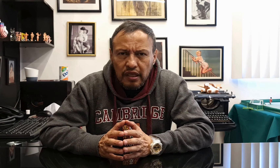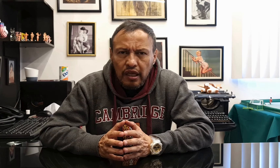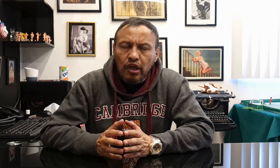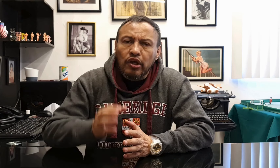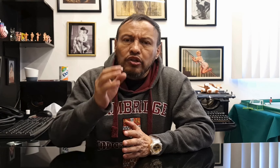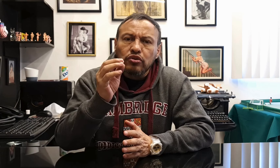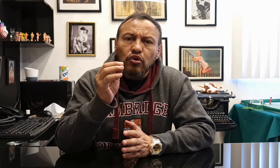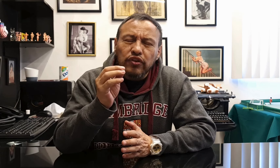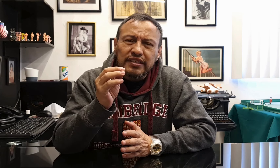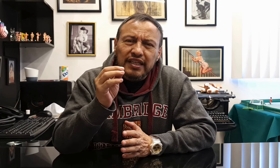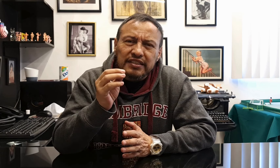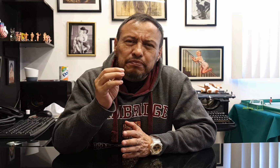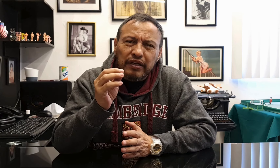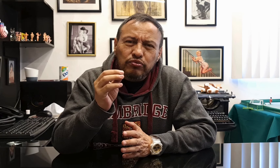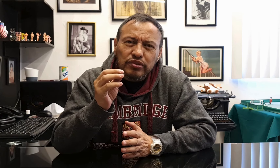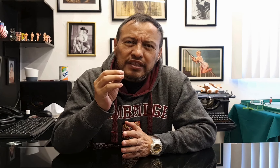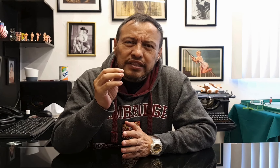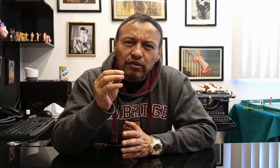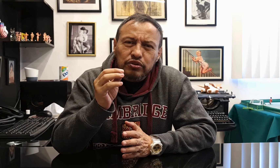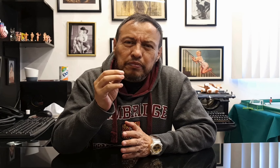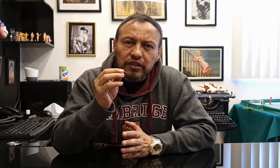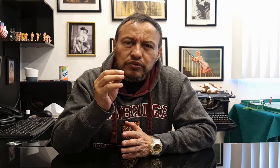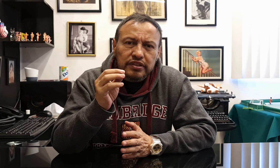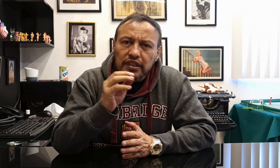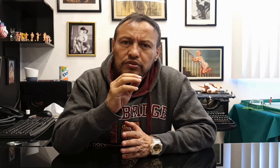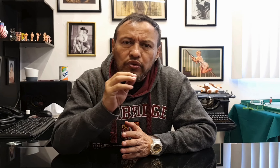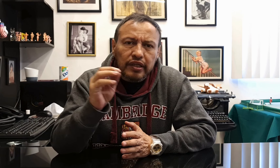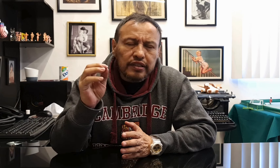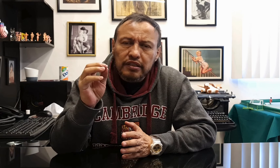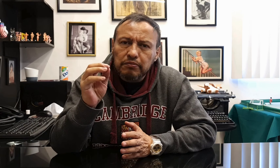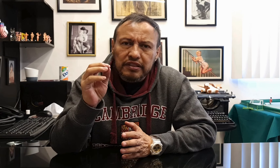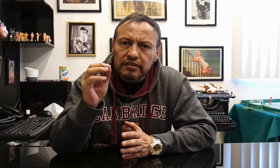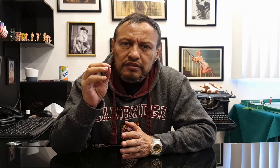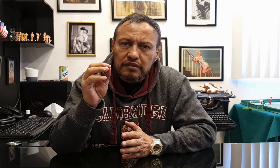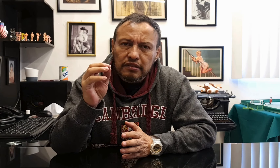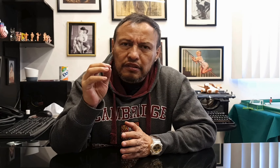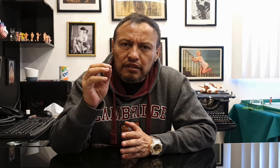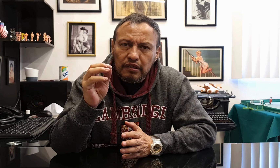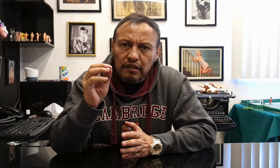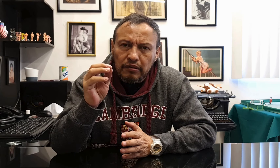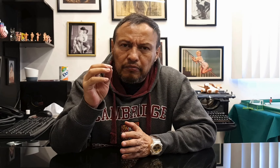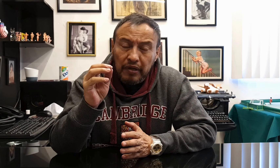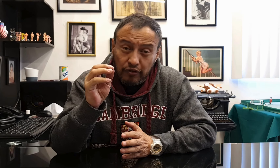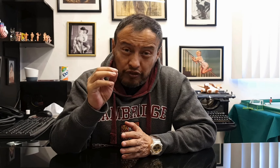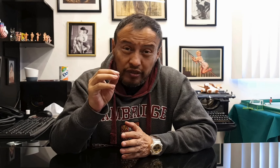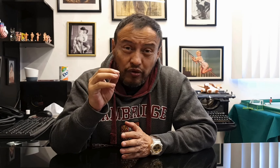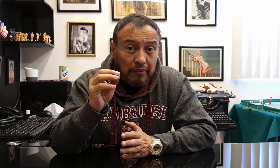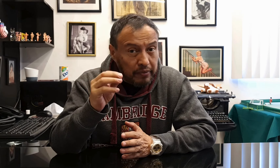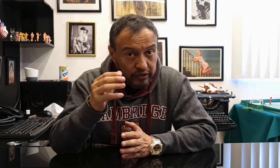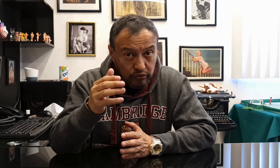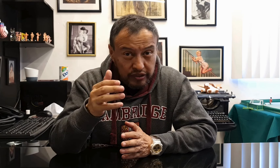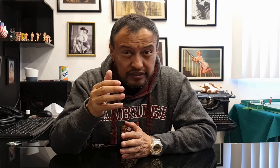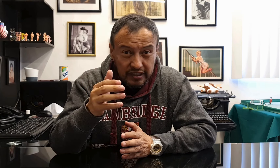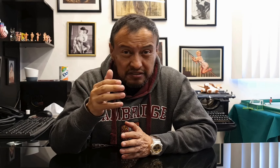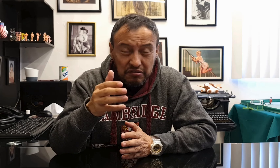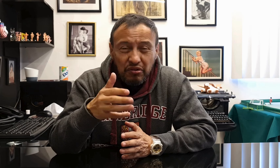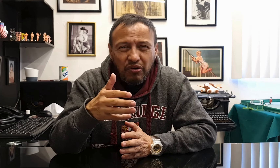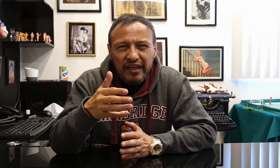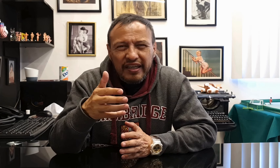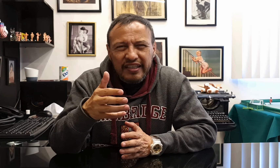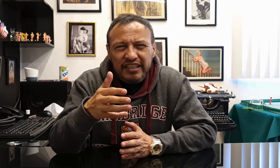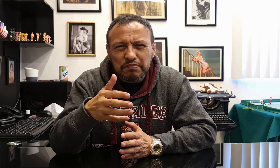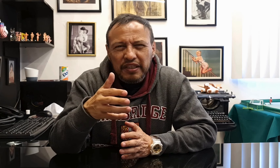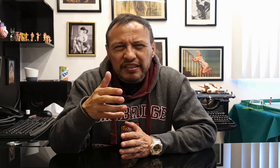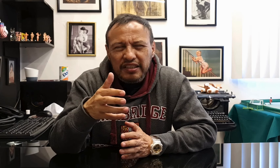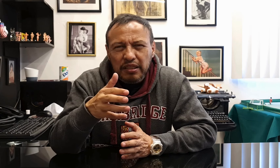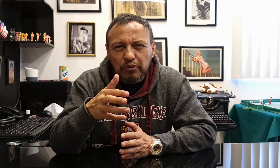preguntas. Todas las preguntas de los periodistas son legítimas. Me refiero a periodistas, no